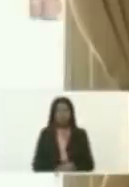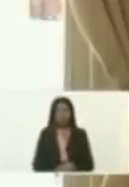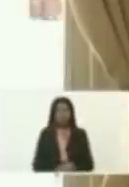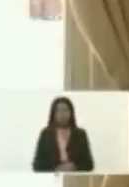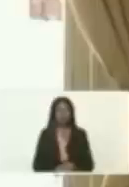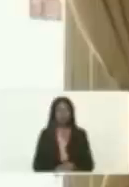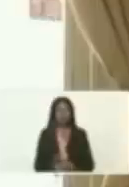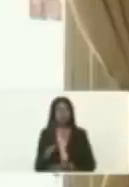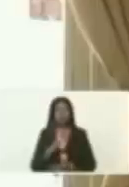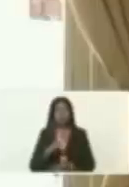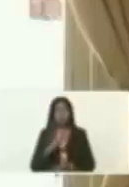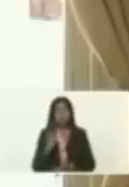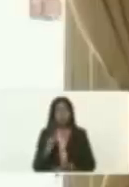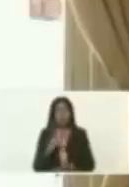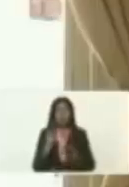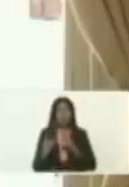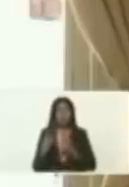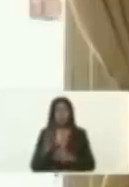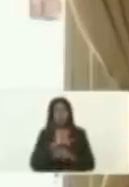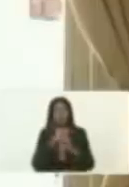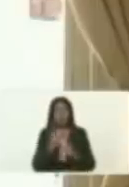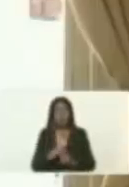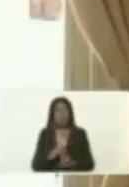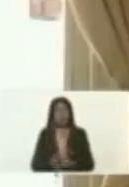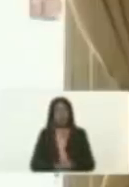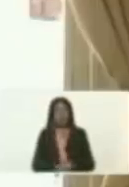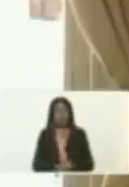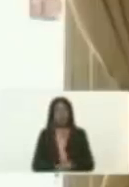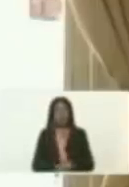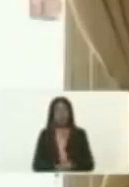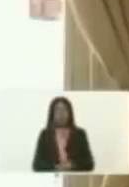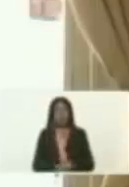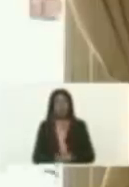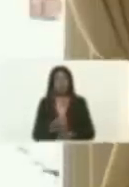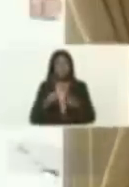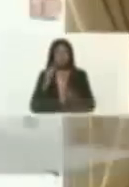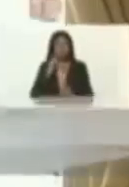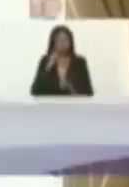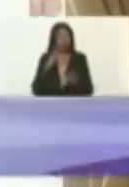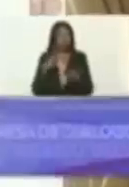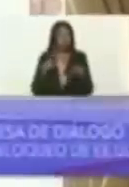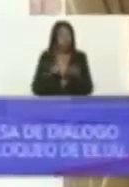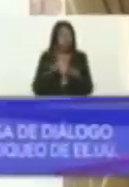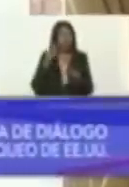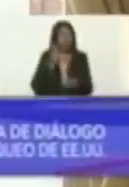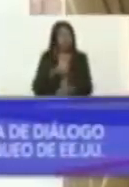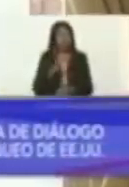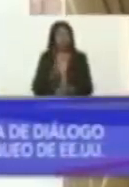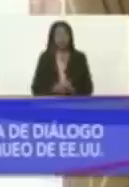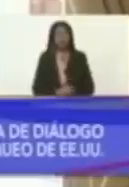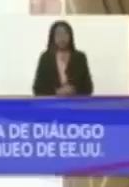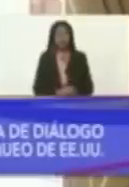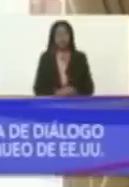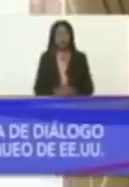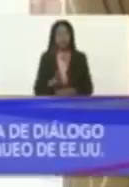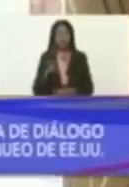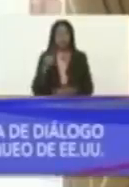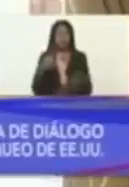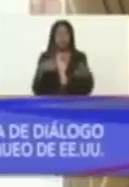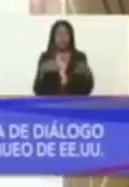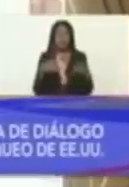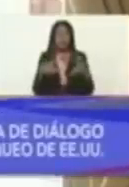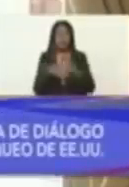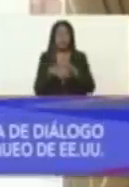donde hay debates duros pero así debe ser así debe ser mañana martes